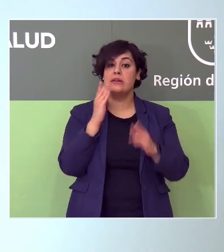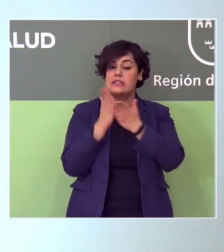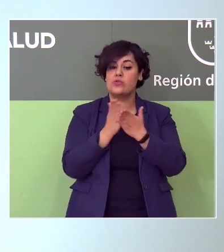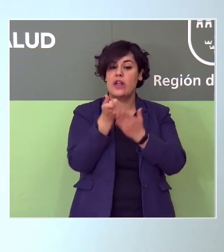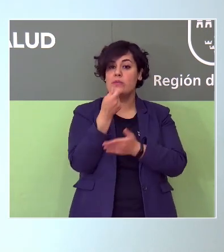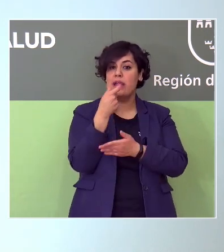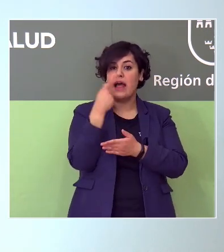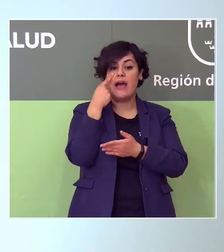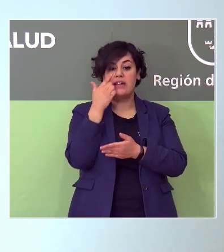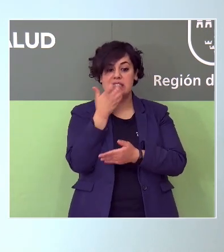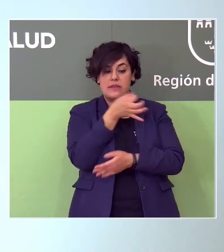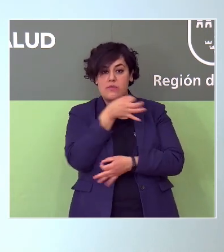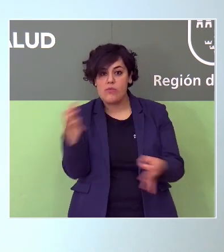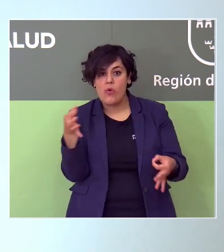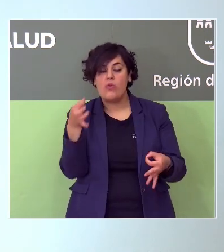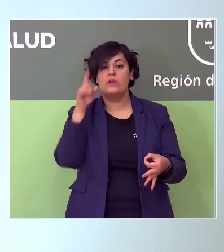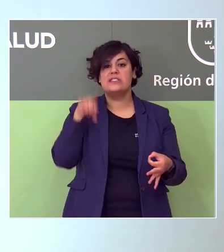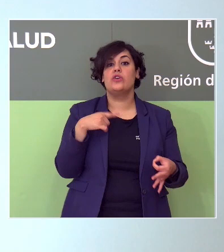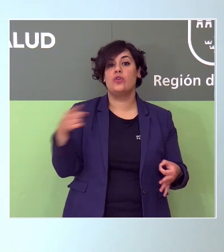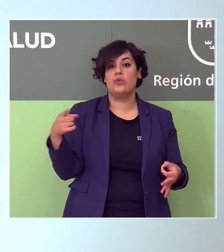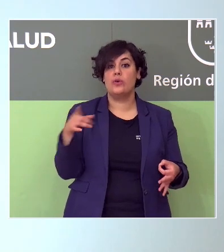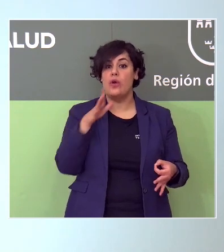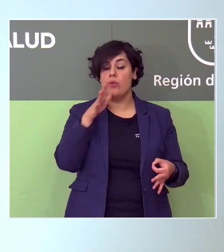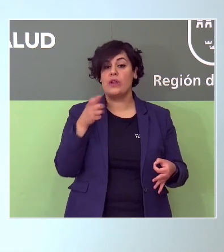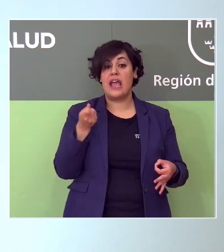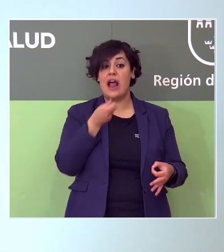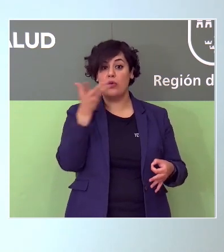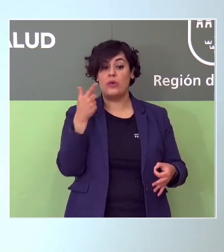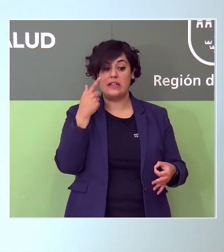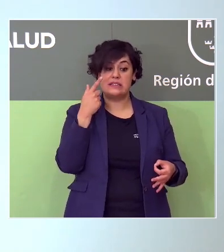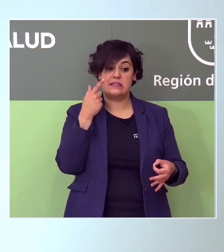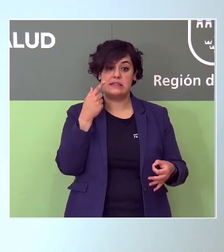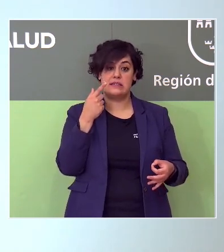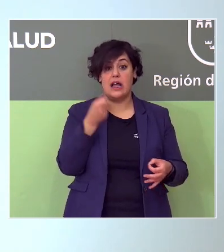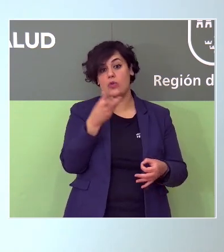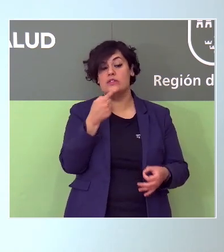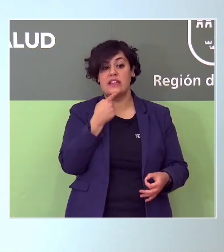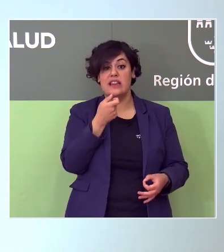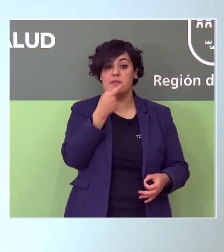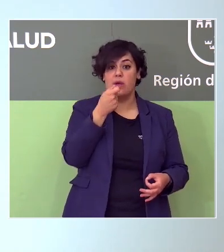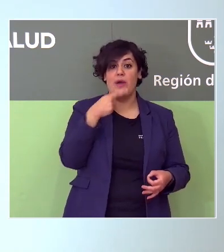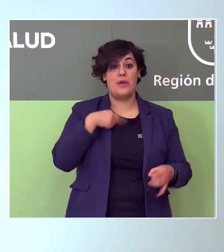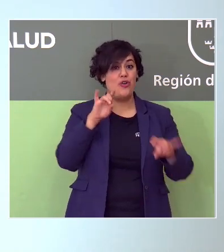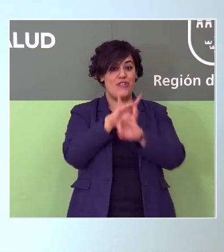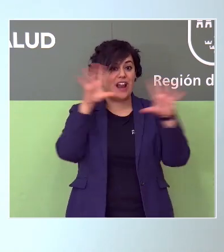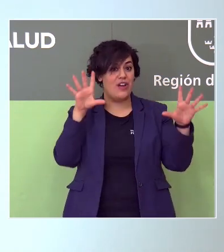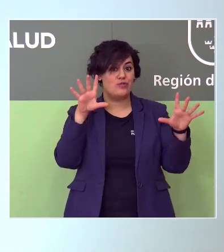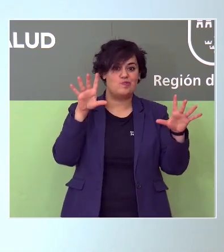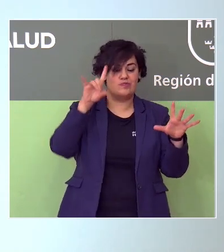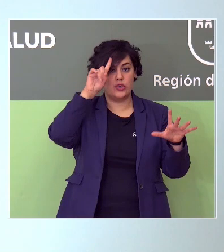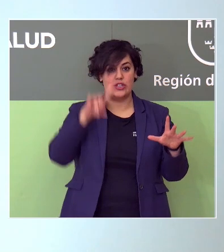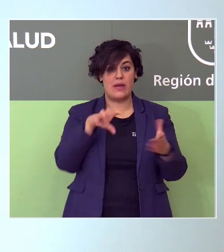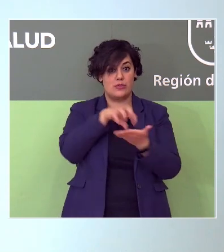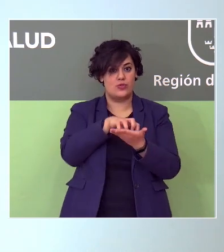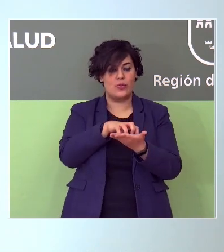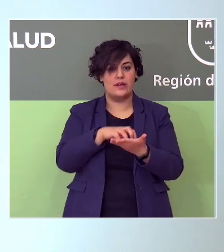son tan efectivos como al parecer se han dicho en algunas series pequeñas de casos, pero no hay evidencias claras y por eso están haciendo los ensayos. Pero de ahí